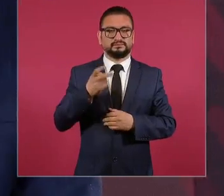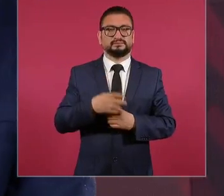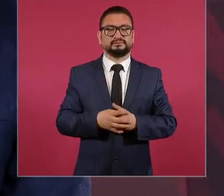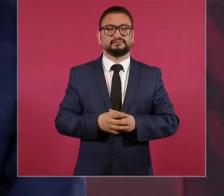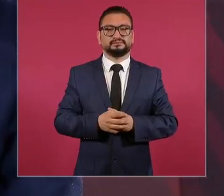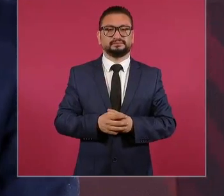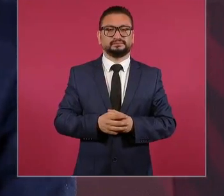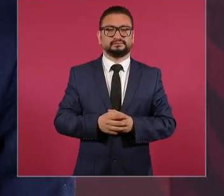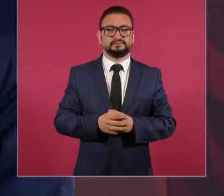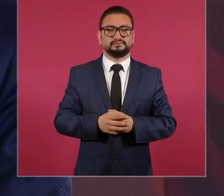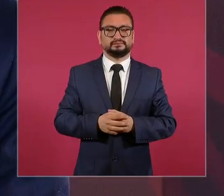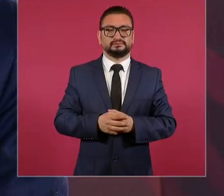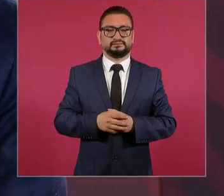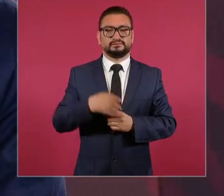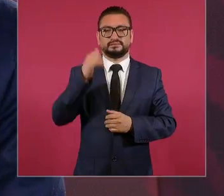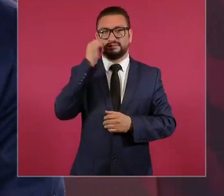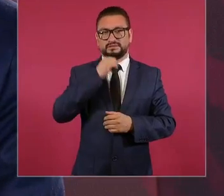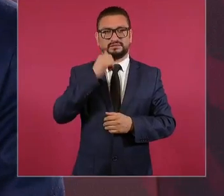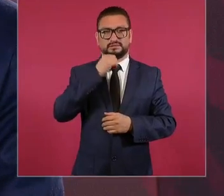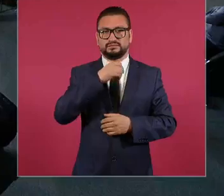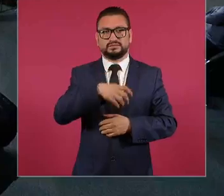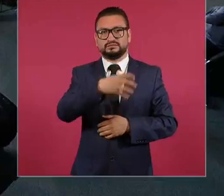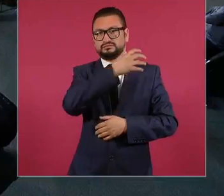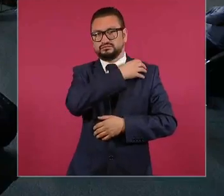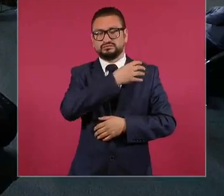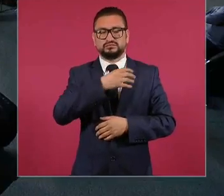siempre hay un comandante